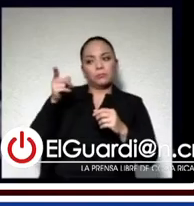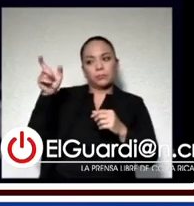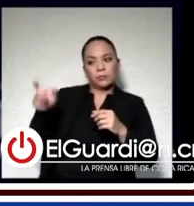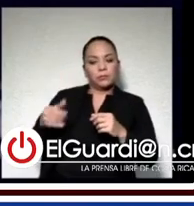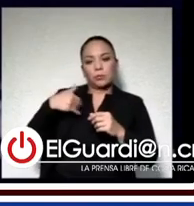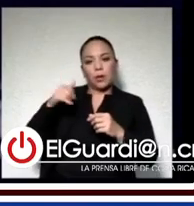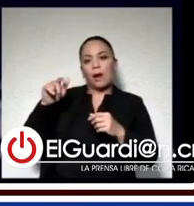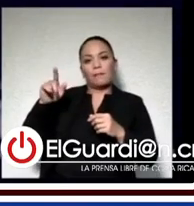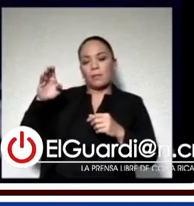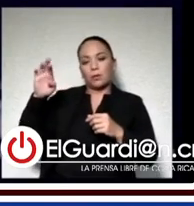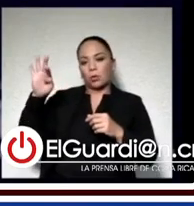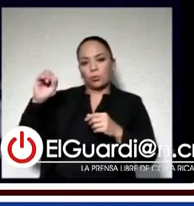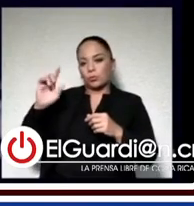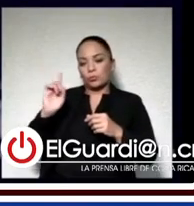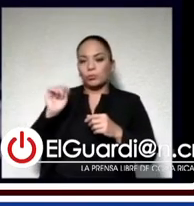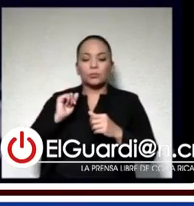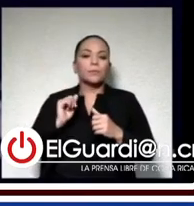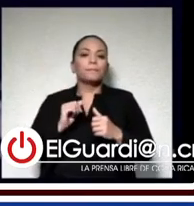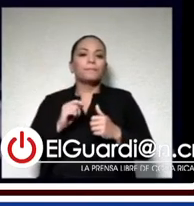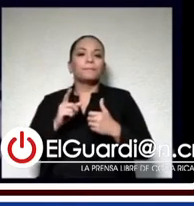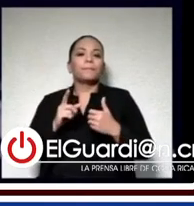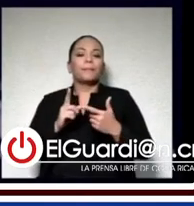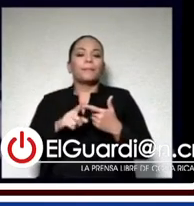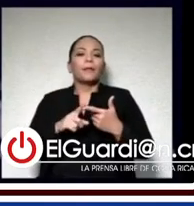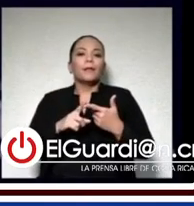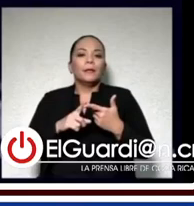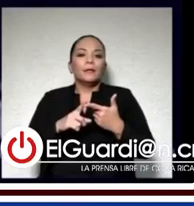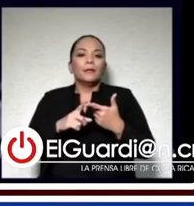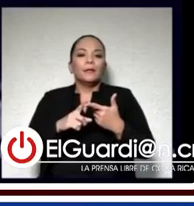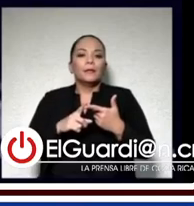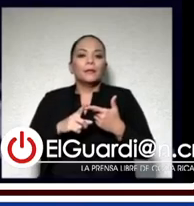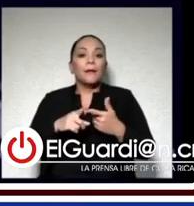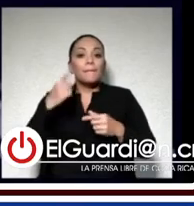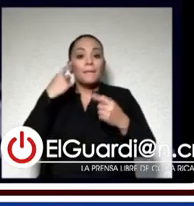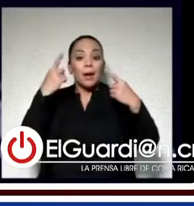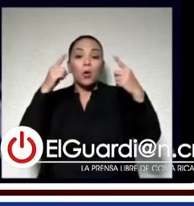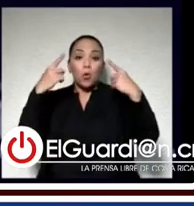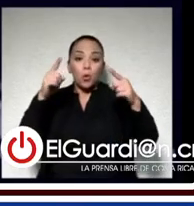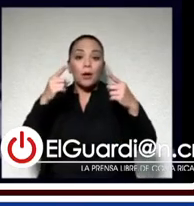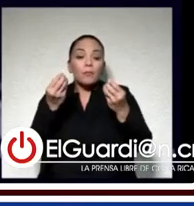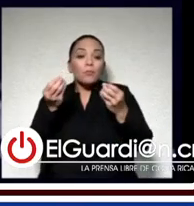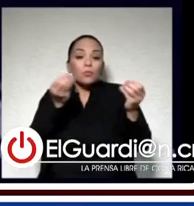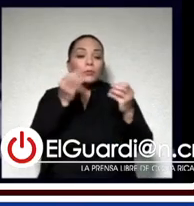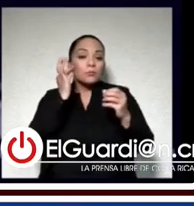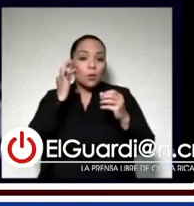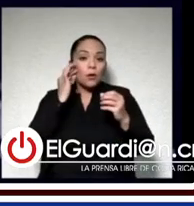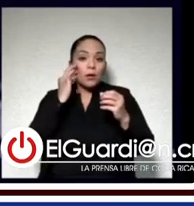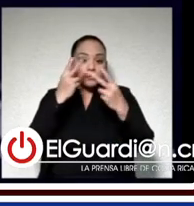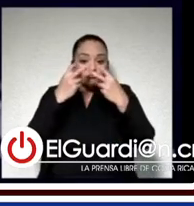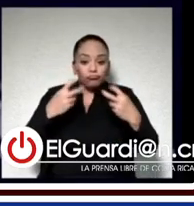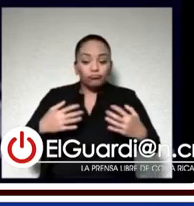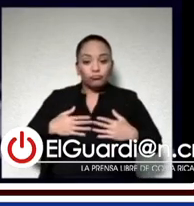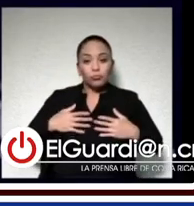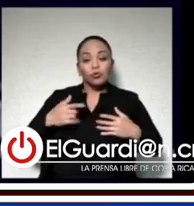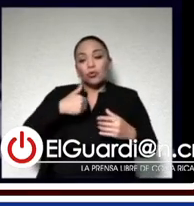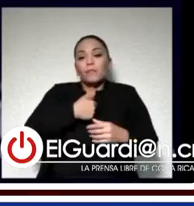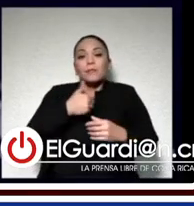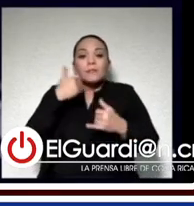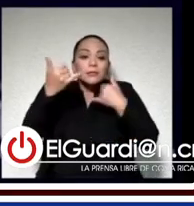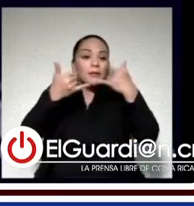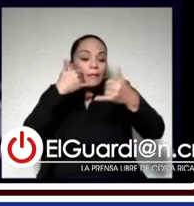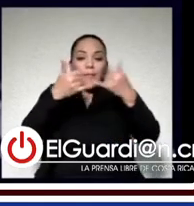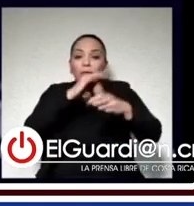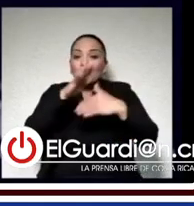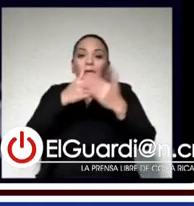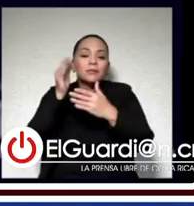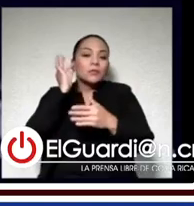Alberto, para poder lograr sacar las miles de mamografías que están pendientes. Yo misma llamé a todas las